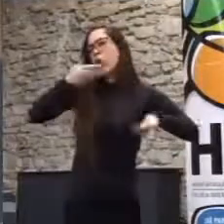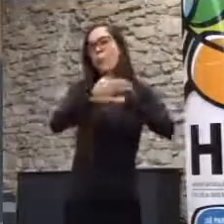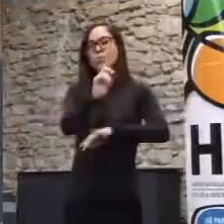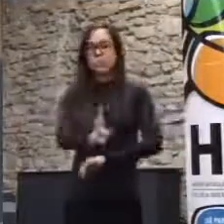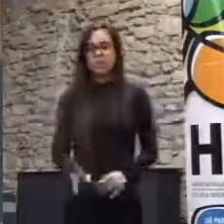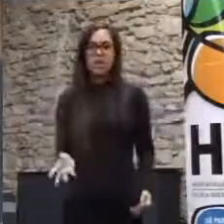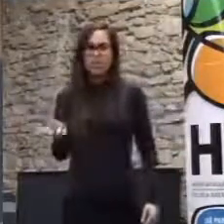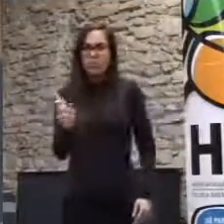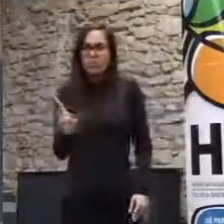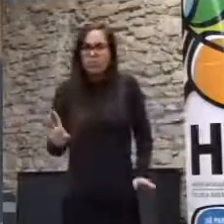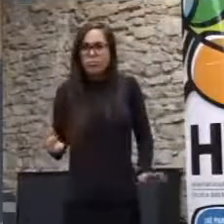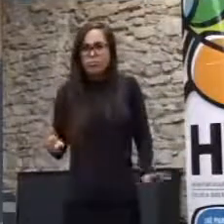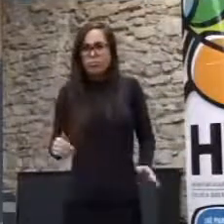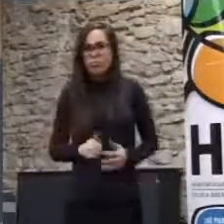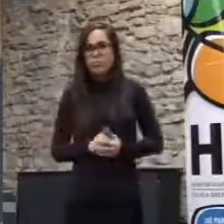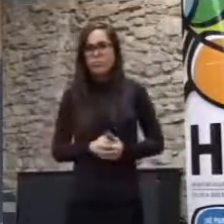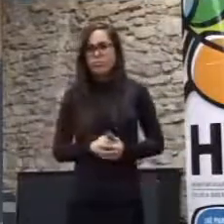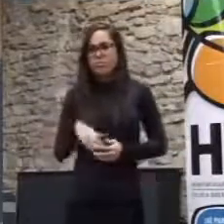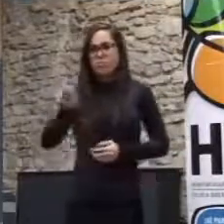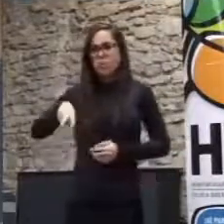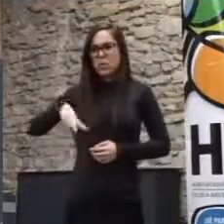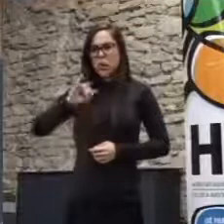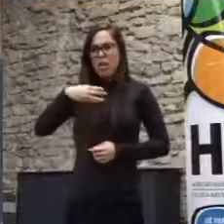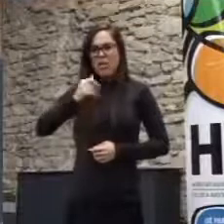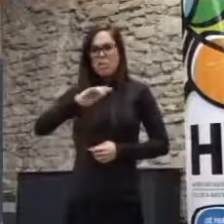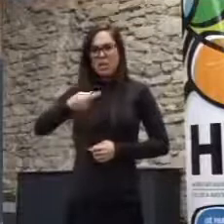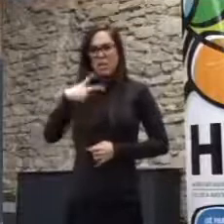ahí no lo vivo y no lo he vivido en mi vida de 20 años de carrera. O sea,